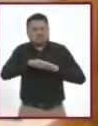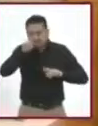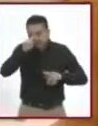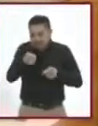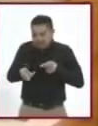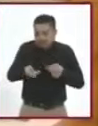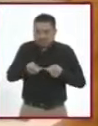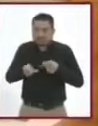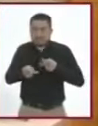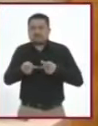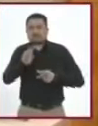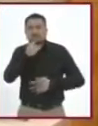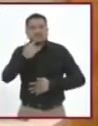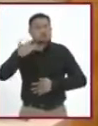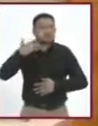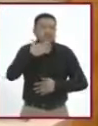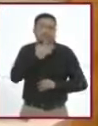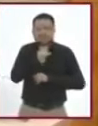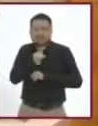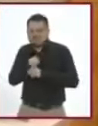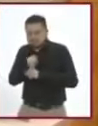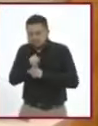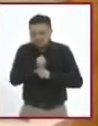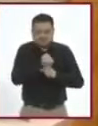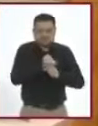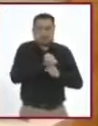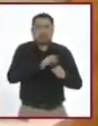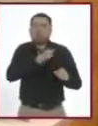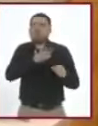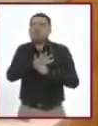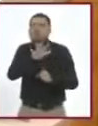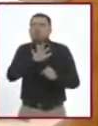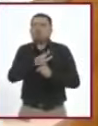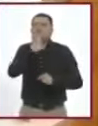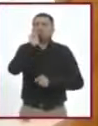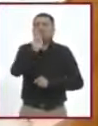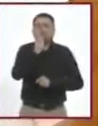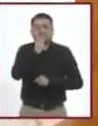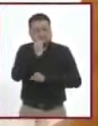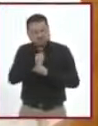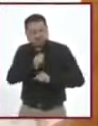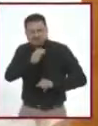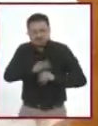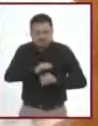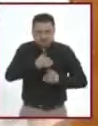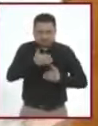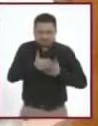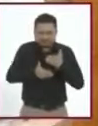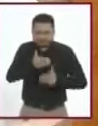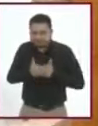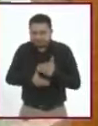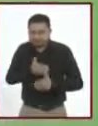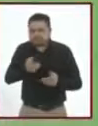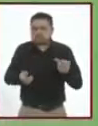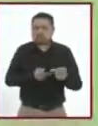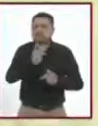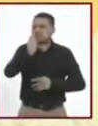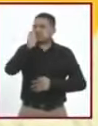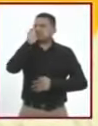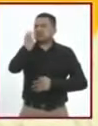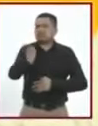preparar nuestra deliciosa investigación y de las cuales se van a derivar más preguntas son: